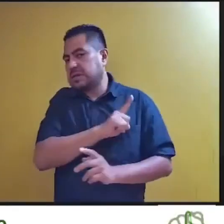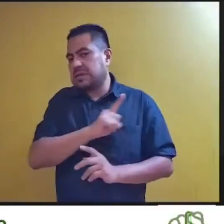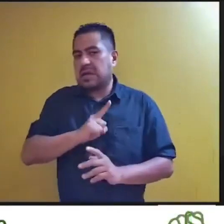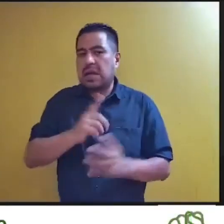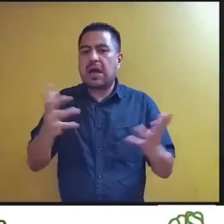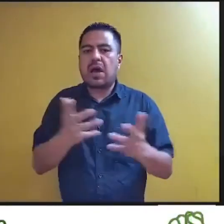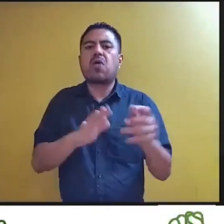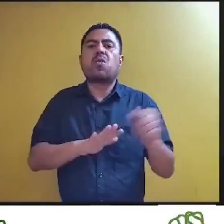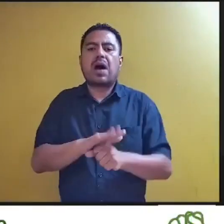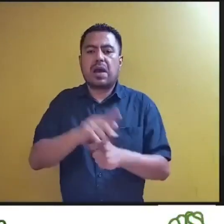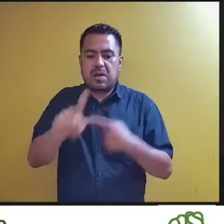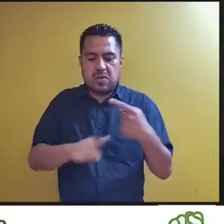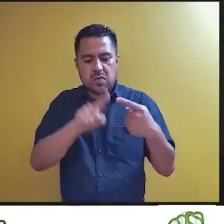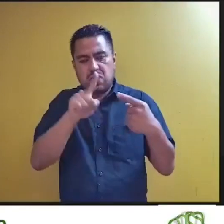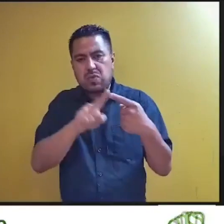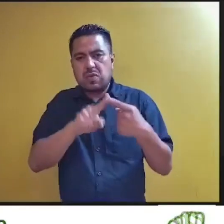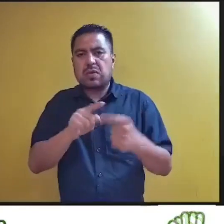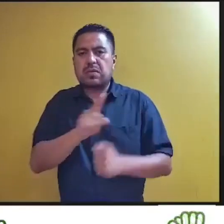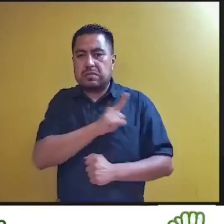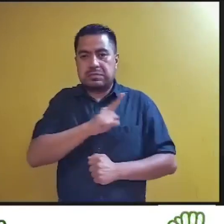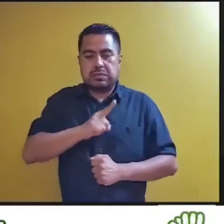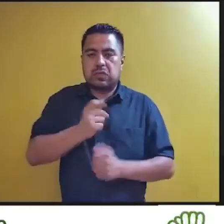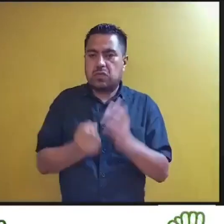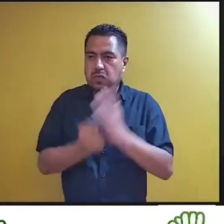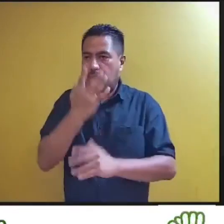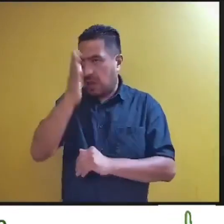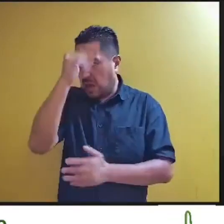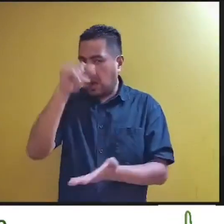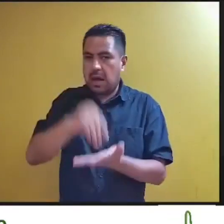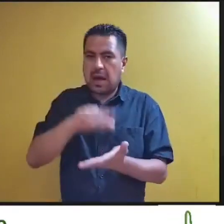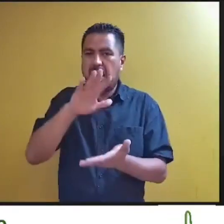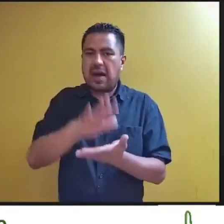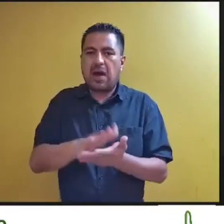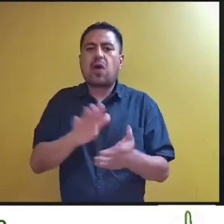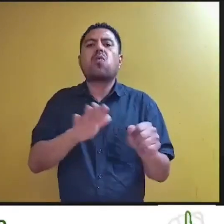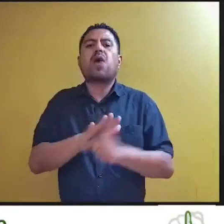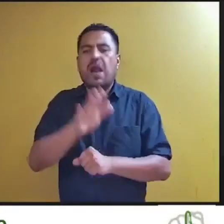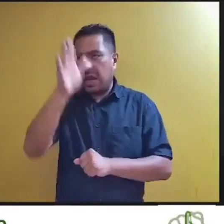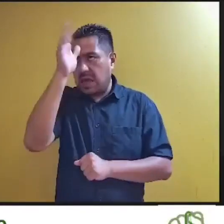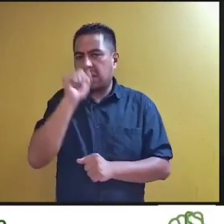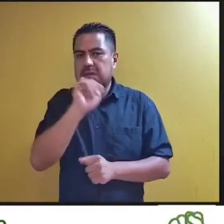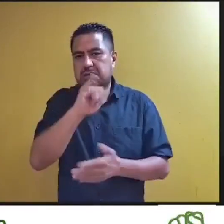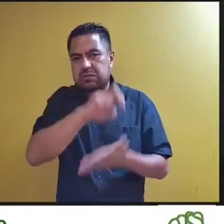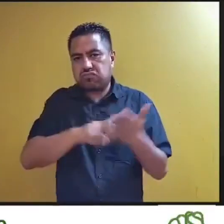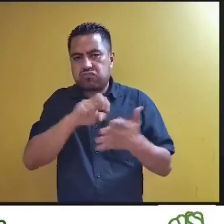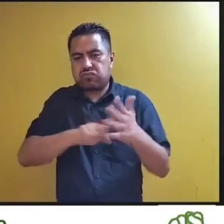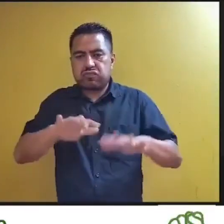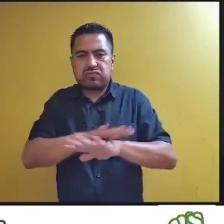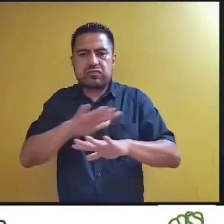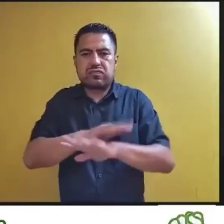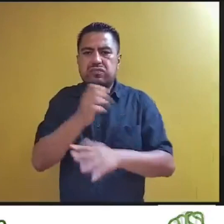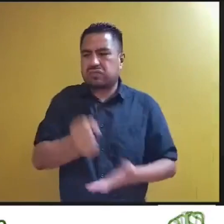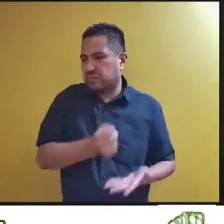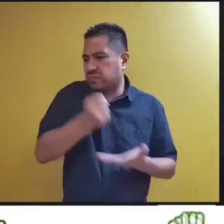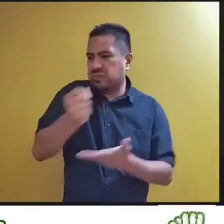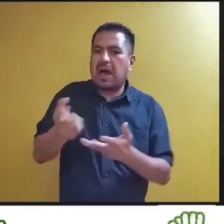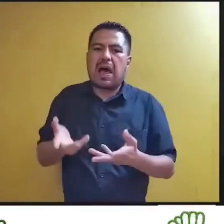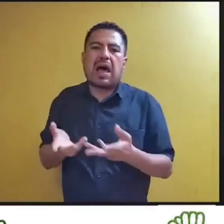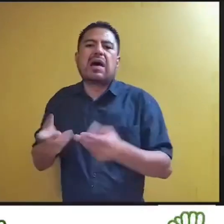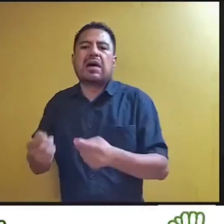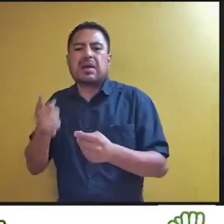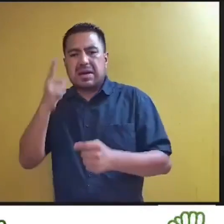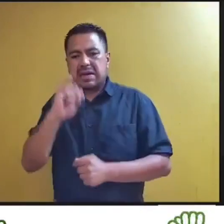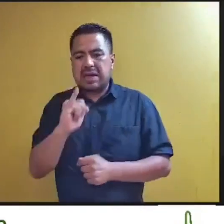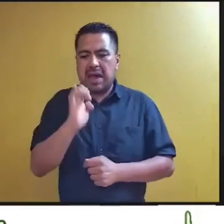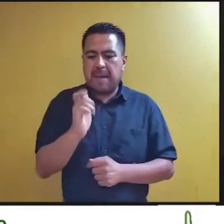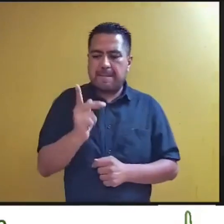lo siguiente. 1. Emita un nuevo acuerdo debidamente fundado y motivado en el que se apruebe la modificación del presupuesto de ingresos y egresos del